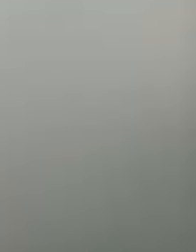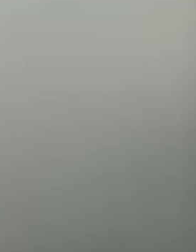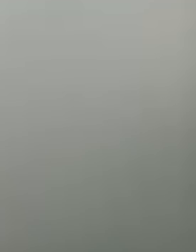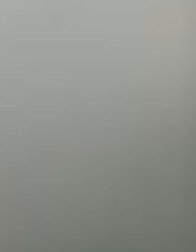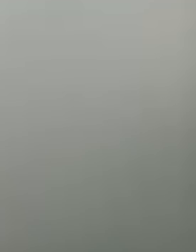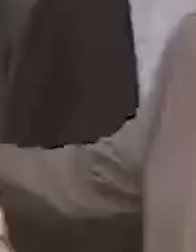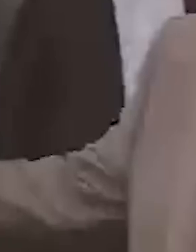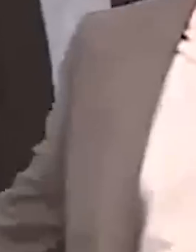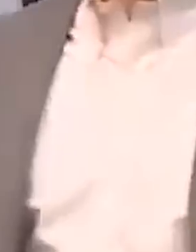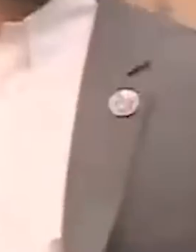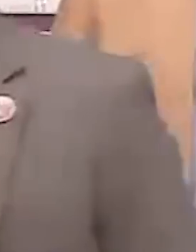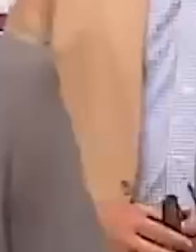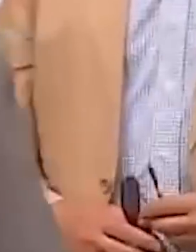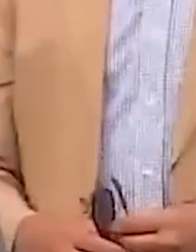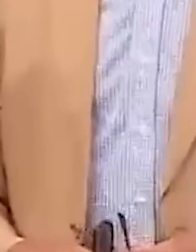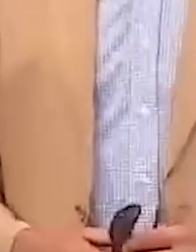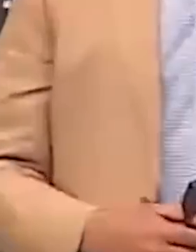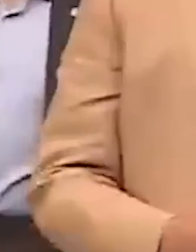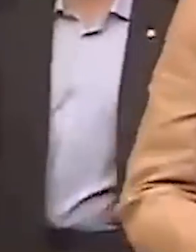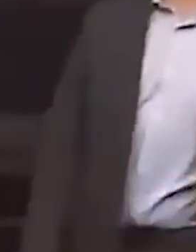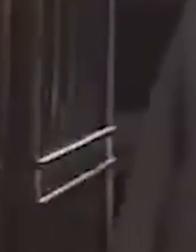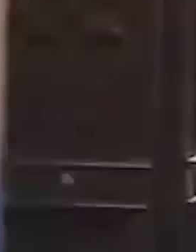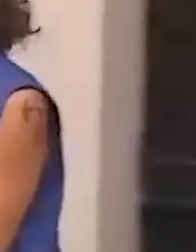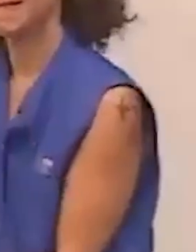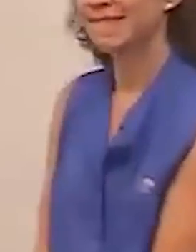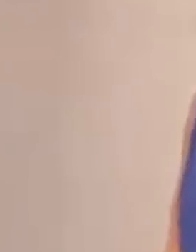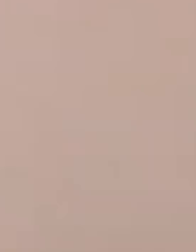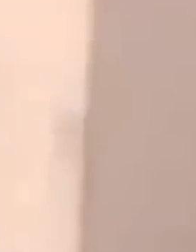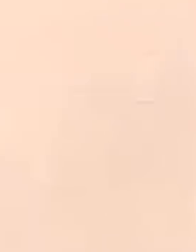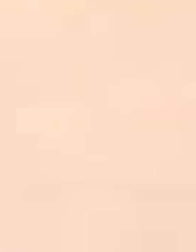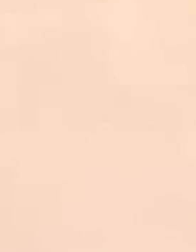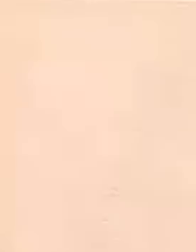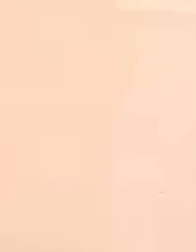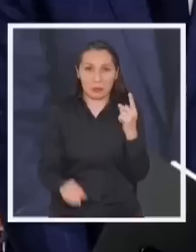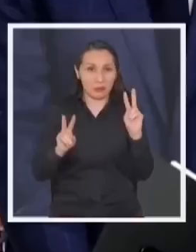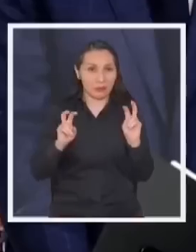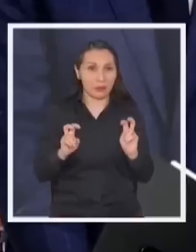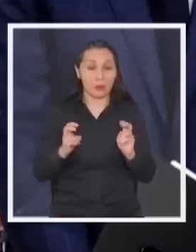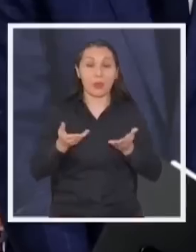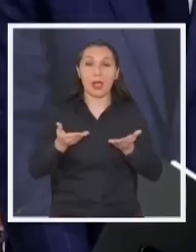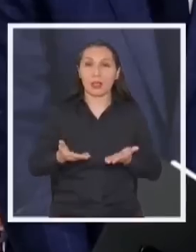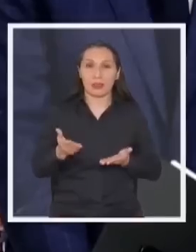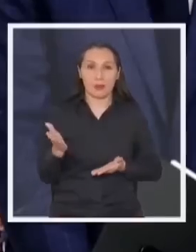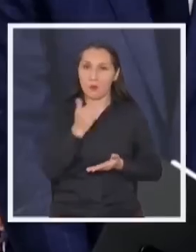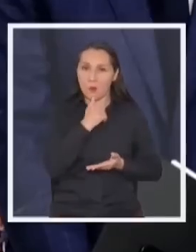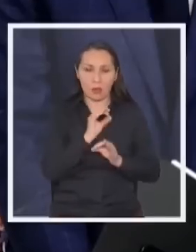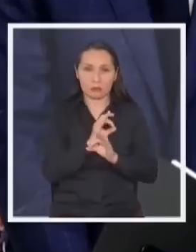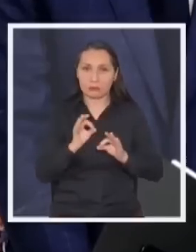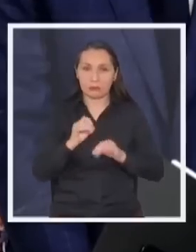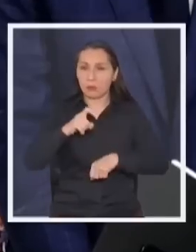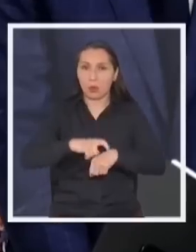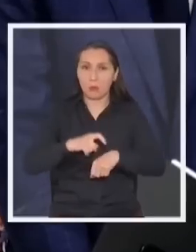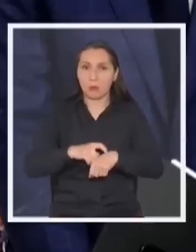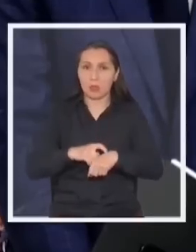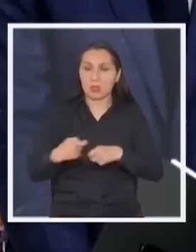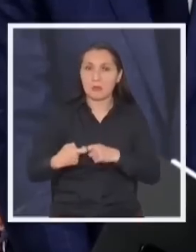vuelta. El oficialismo ha minimizado su derrota, apuntando a la torpe decisión de ir en dos listas y ha insistido que